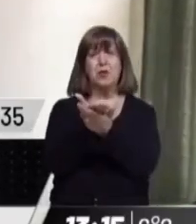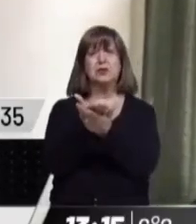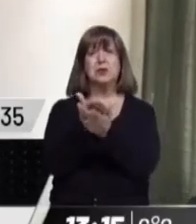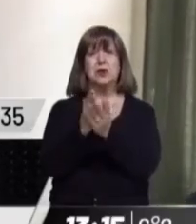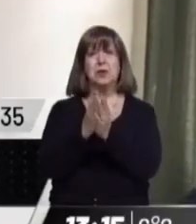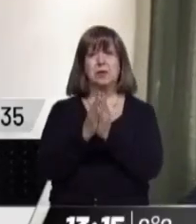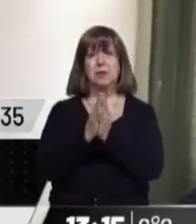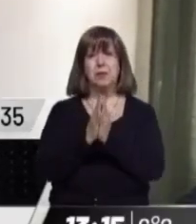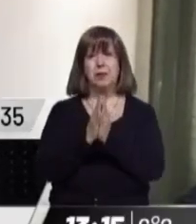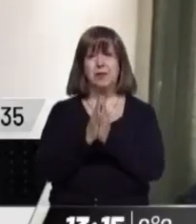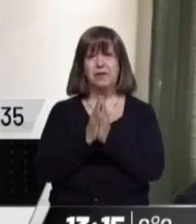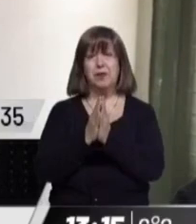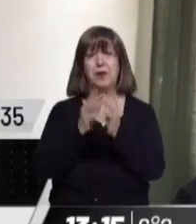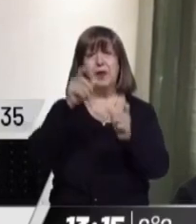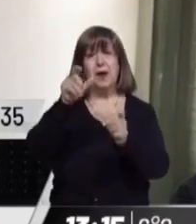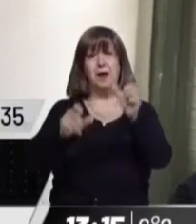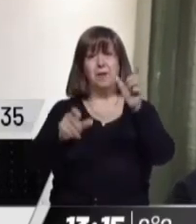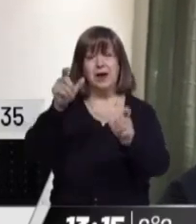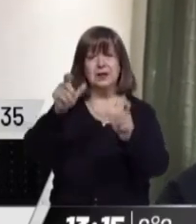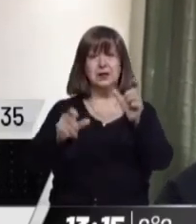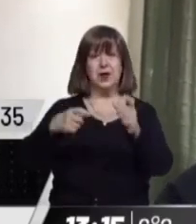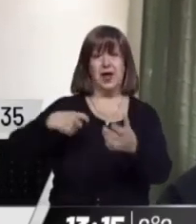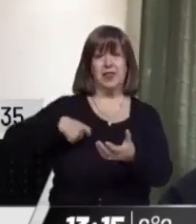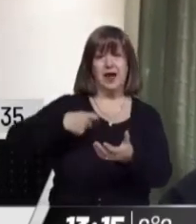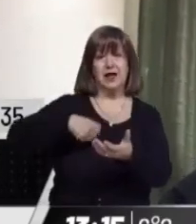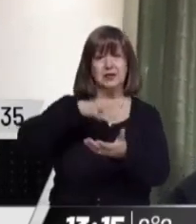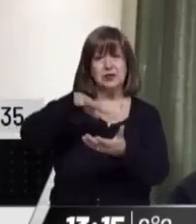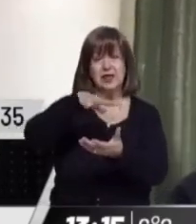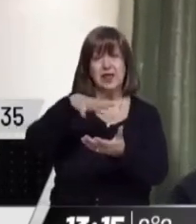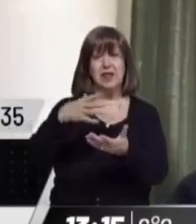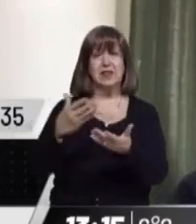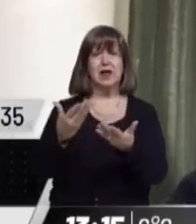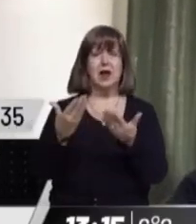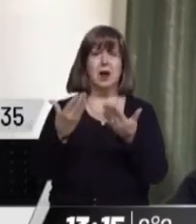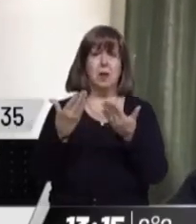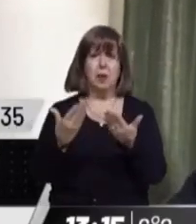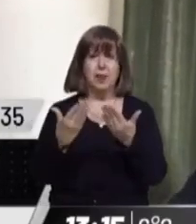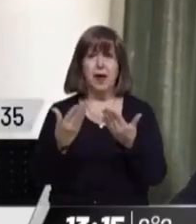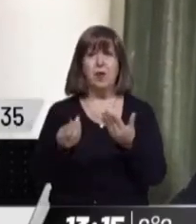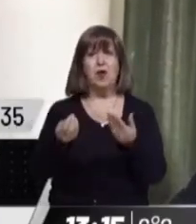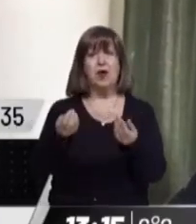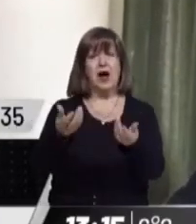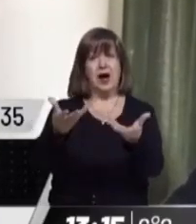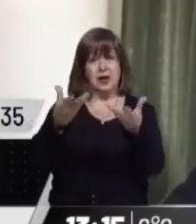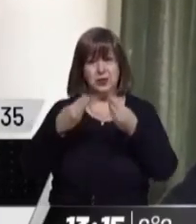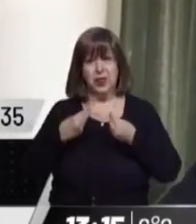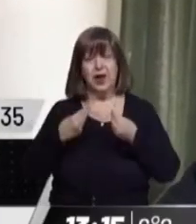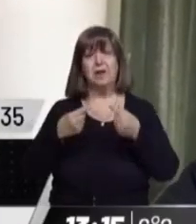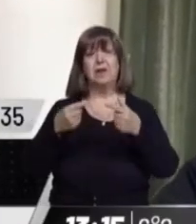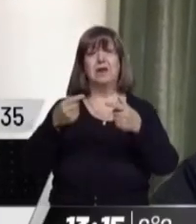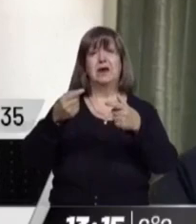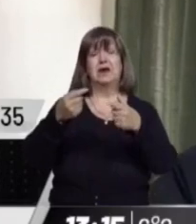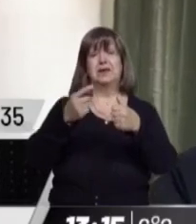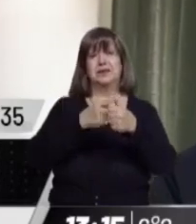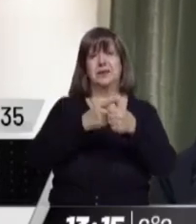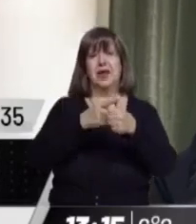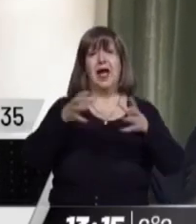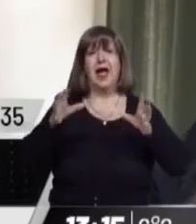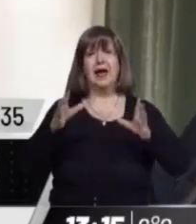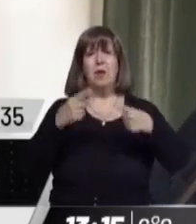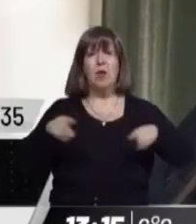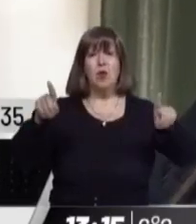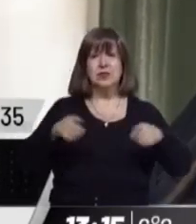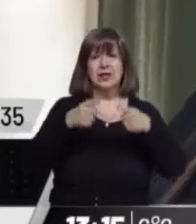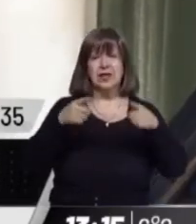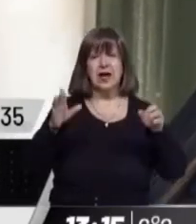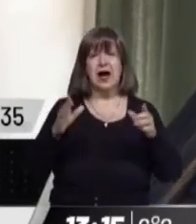llamado a la solidaridad de toda la comunidad para que podamos reponer las cosas que se han llevado, que son equipos de música,